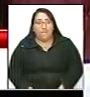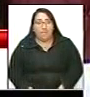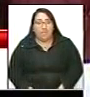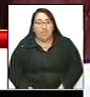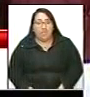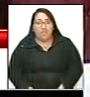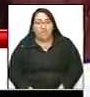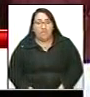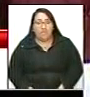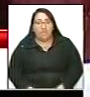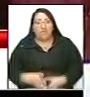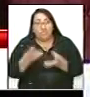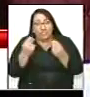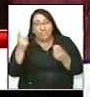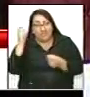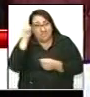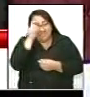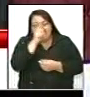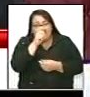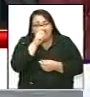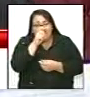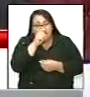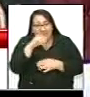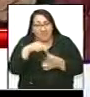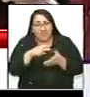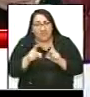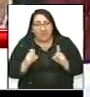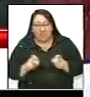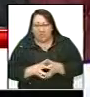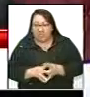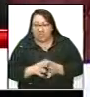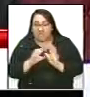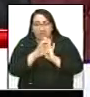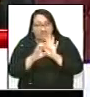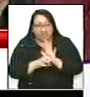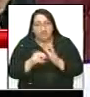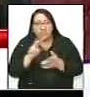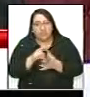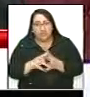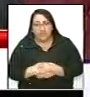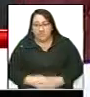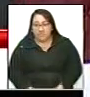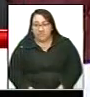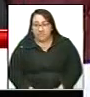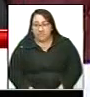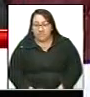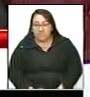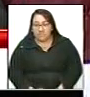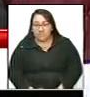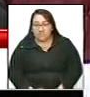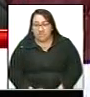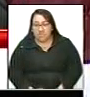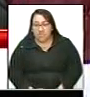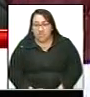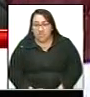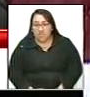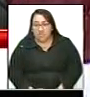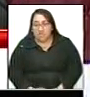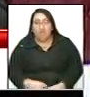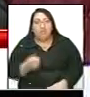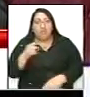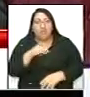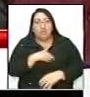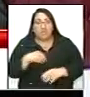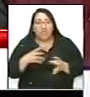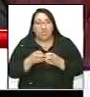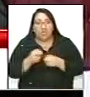es súper complejo. Entonces, yo les hago la pregunta. Miren lo que dice la Constitución y a la Ley de Reforma Constitucional. Dice, para ser miembro de la